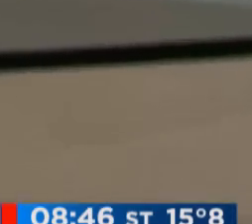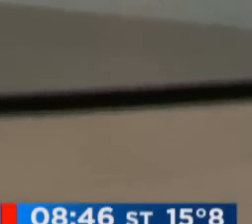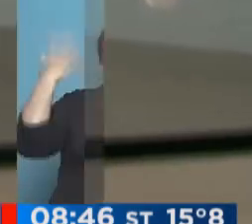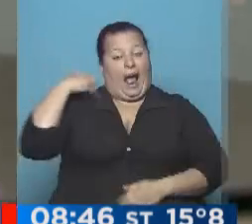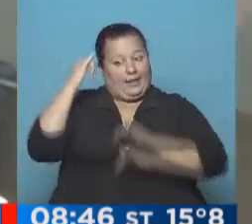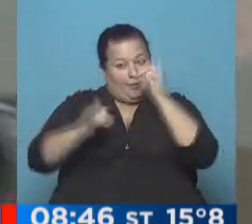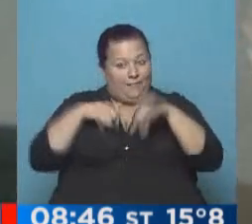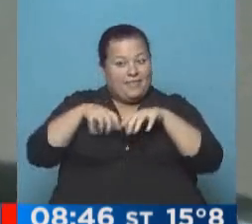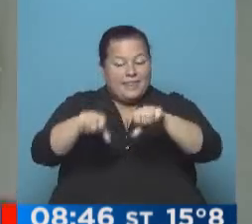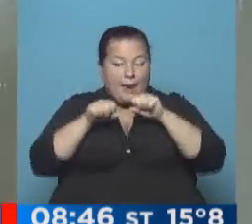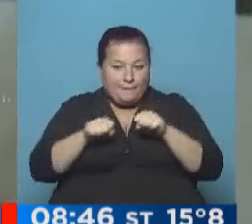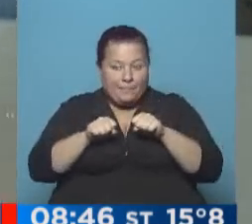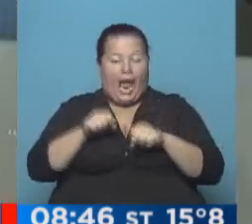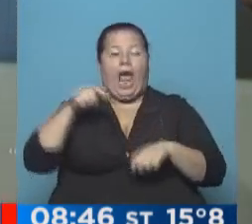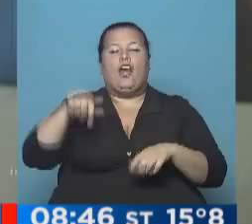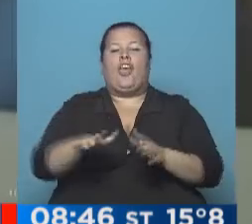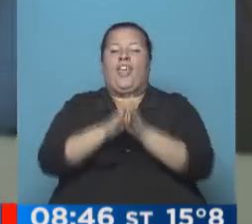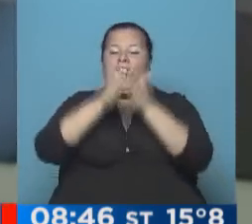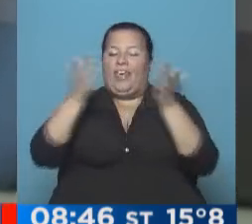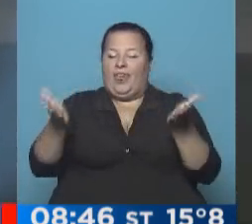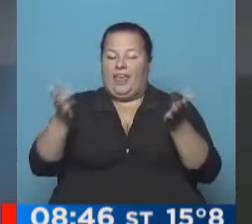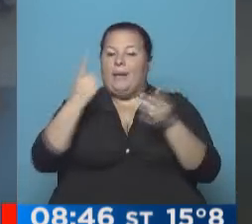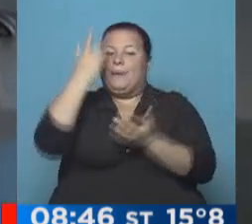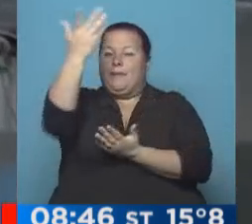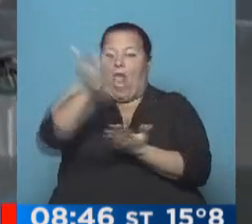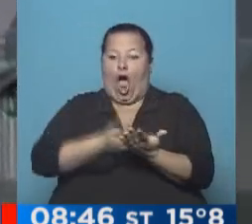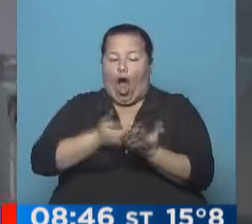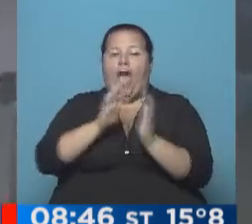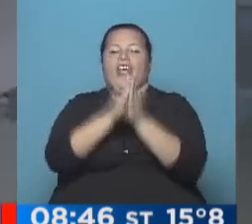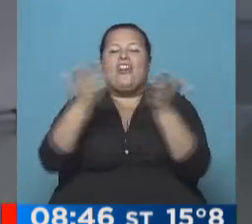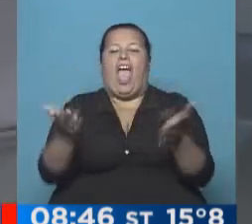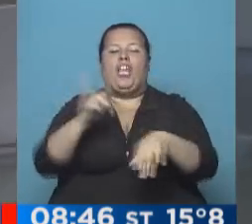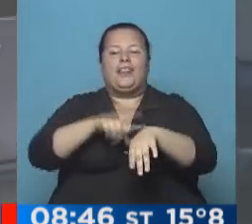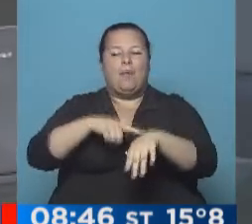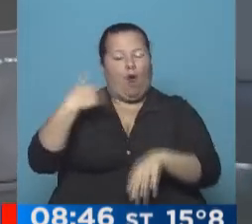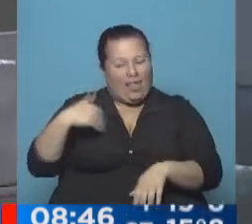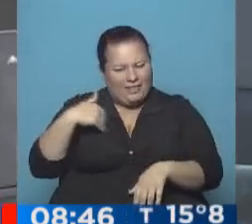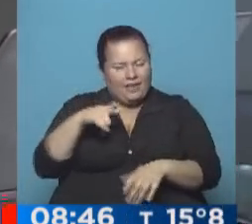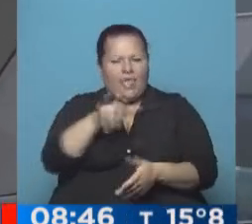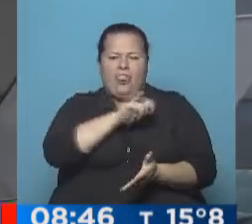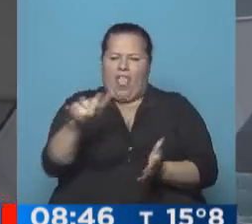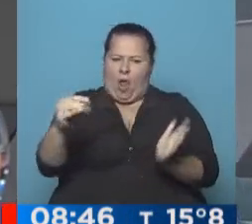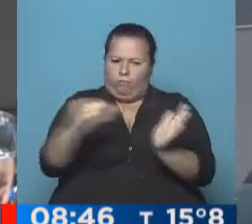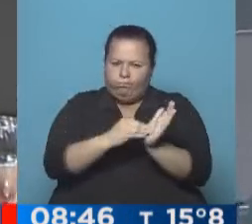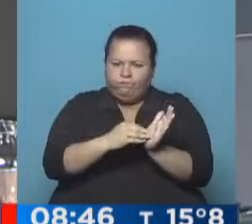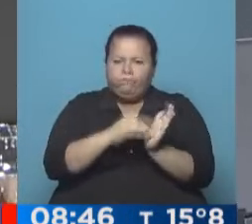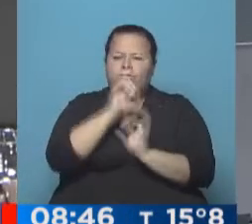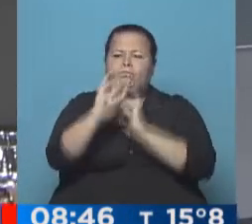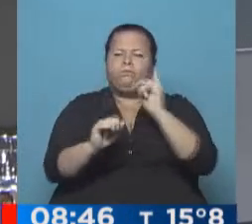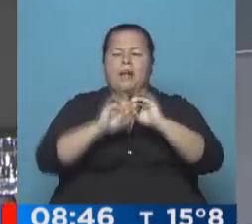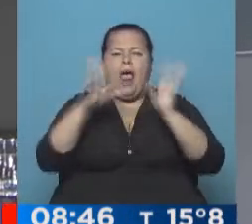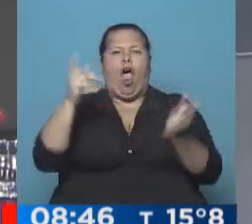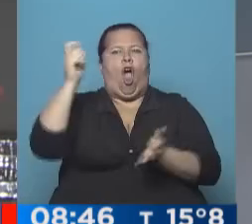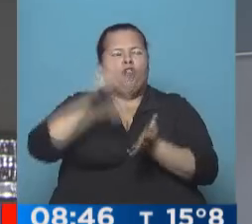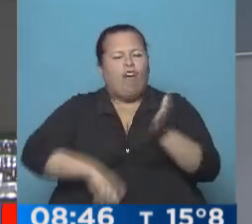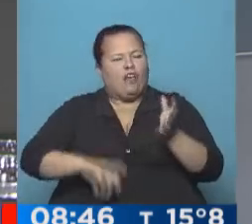Lo contábamos bien temprano, en la tapa, en la primera plana del diario Tiempo Argentino, hay una denuncia detallada de nuevos